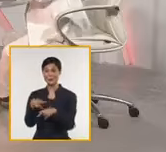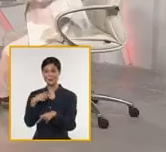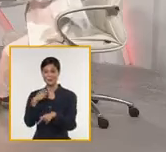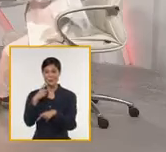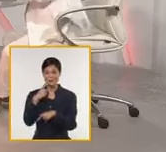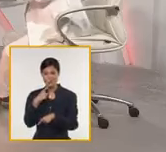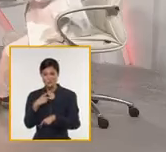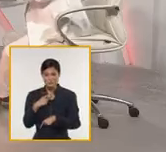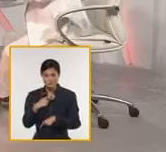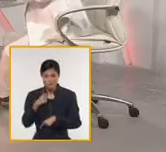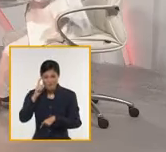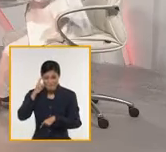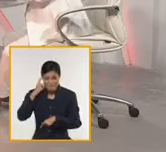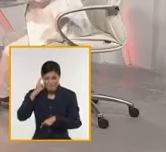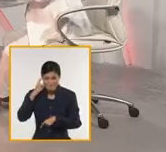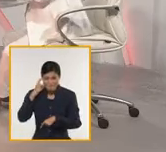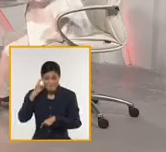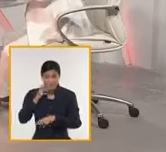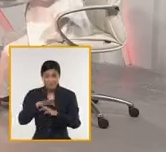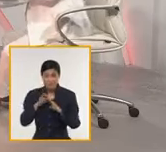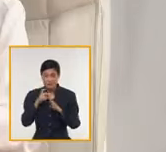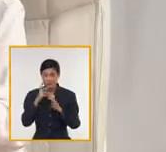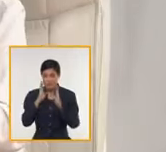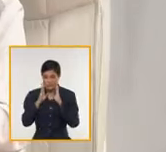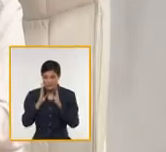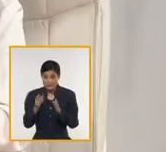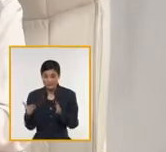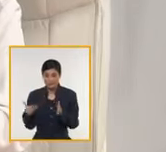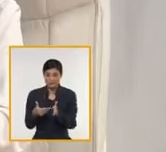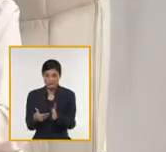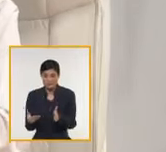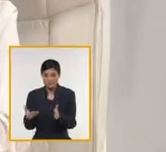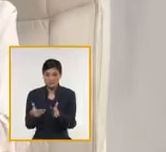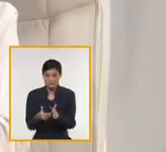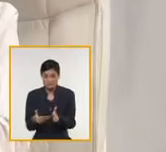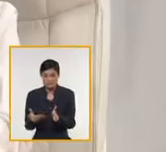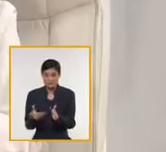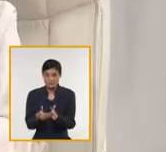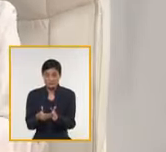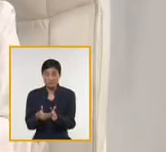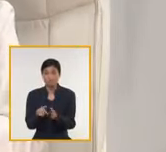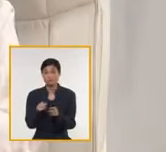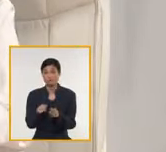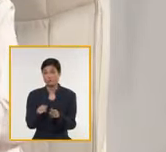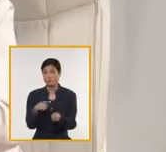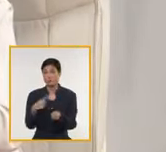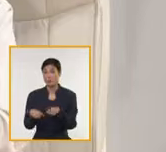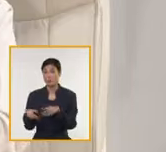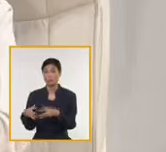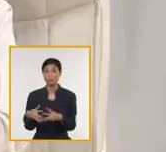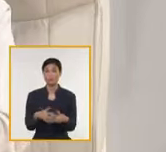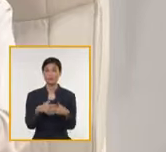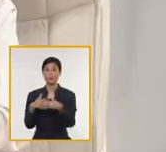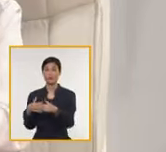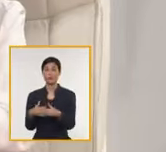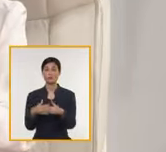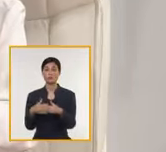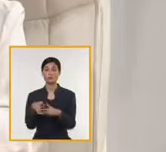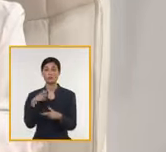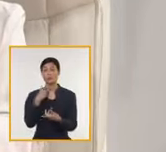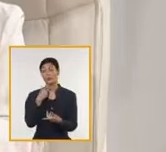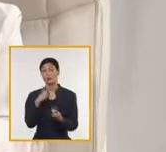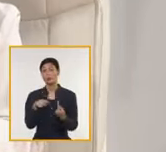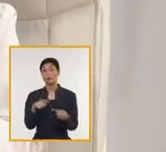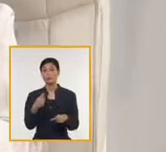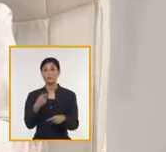además no lo veamos aislado tampoco de cómo se siente Estados Unidos ante la presencia de Rusia, China